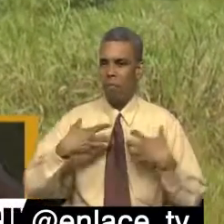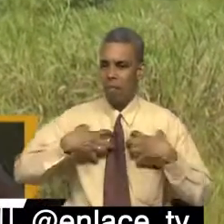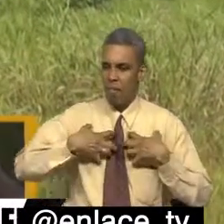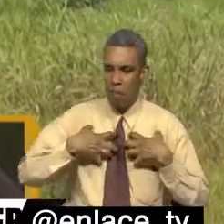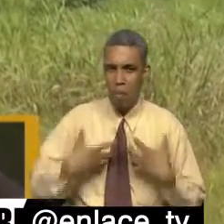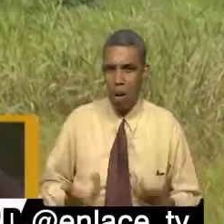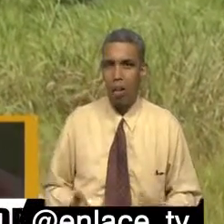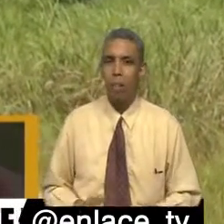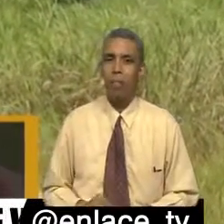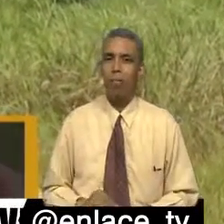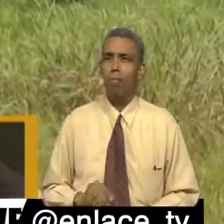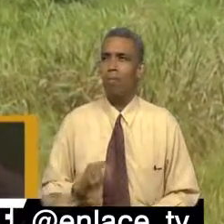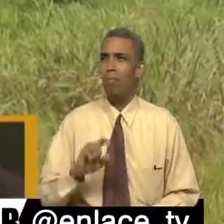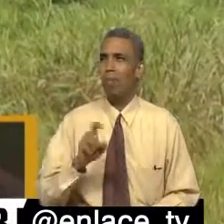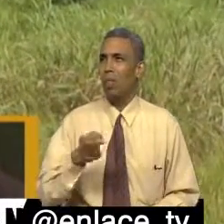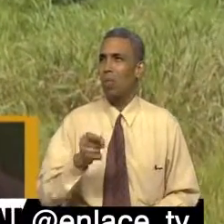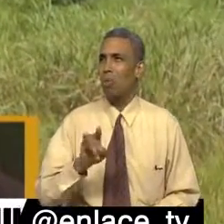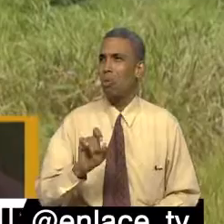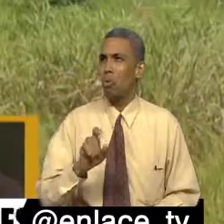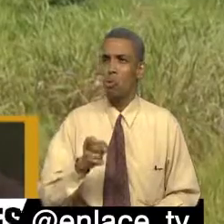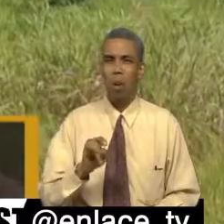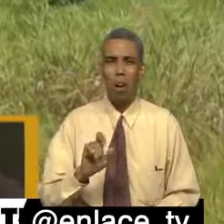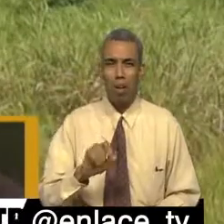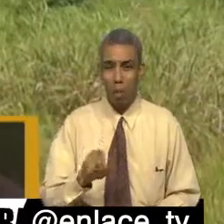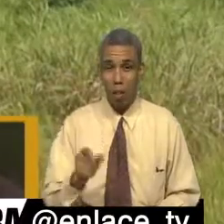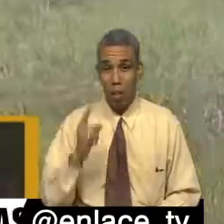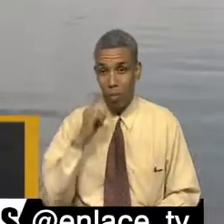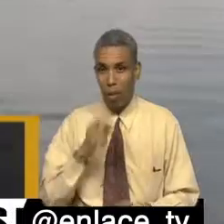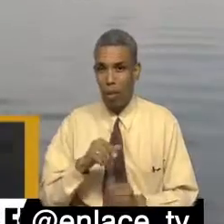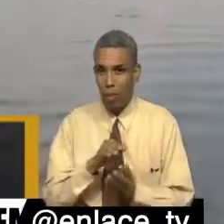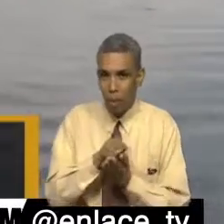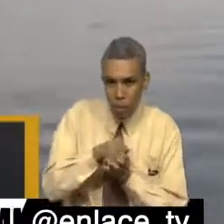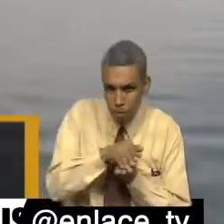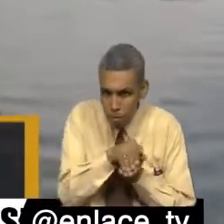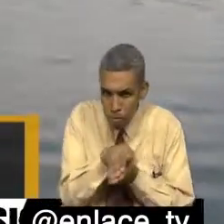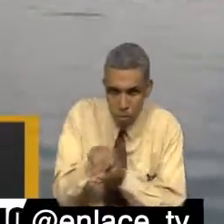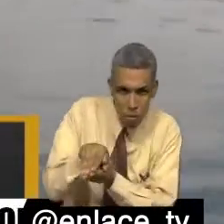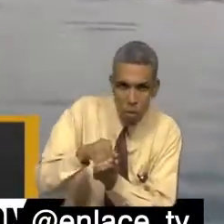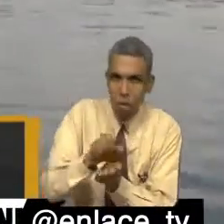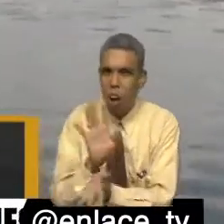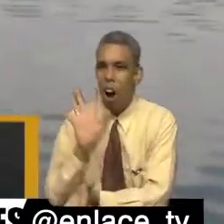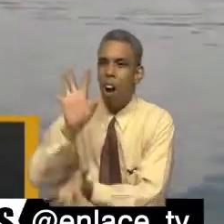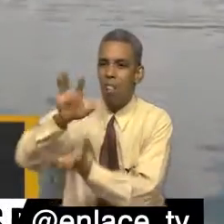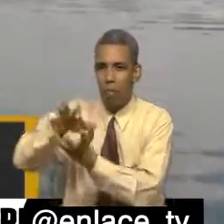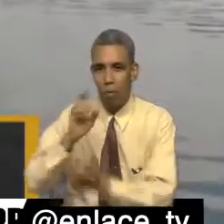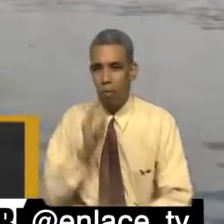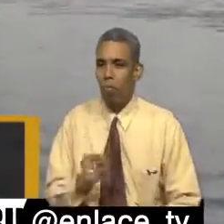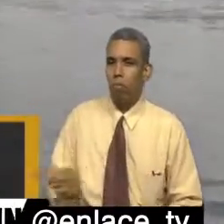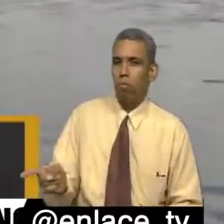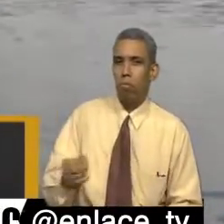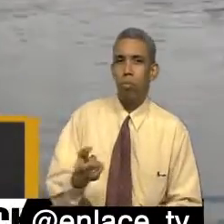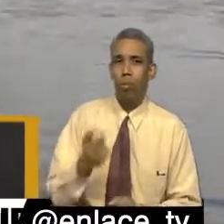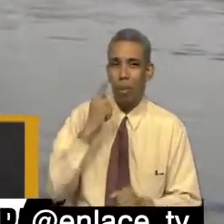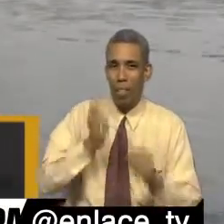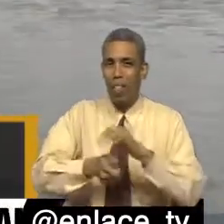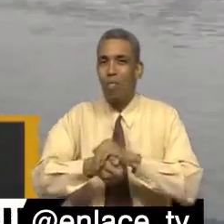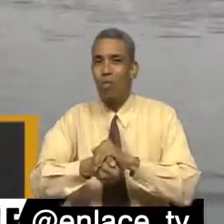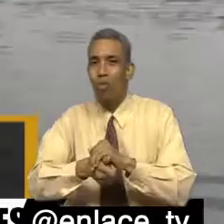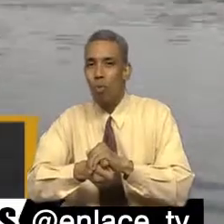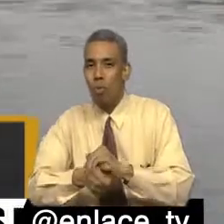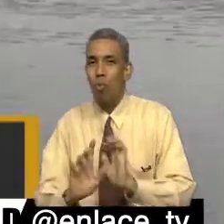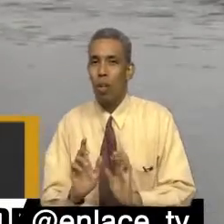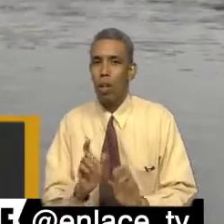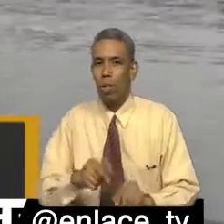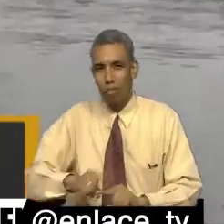las guaguas, vimos también babillas, también hay tortugas, cicoteas